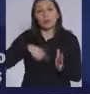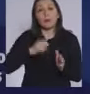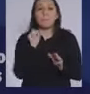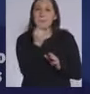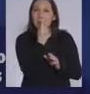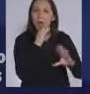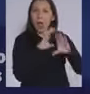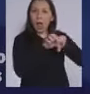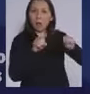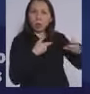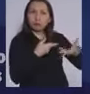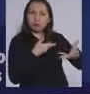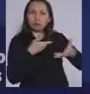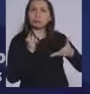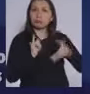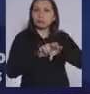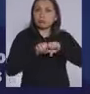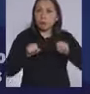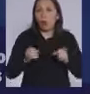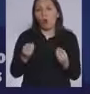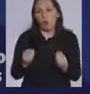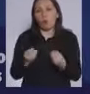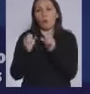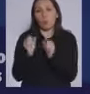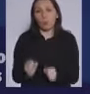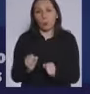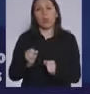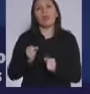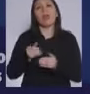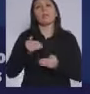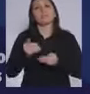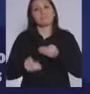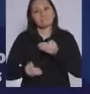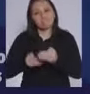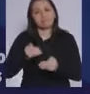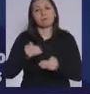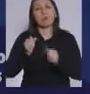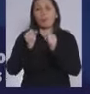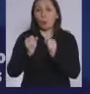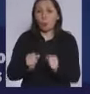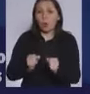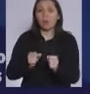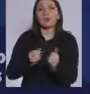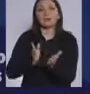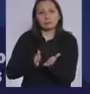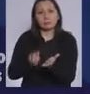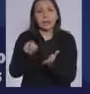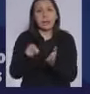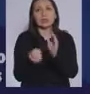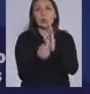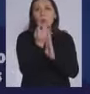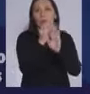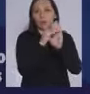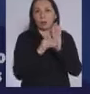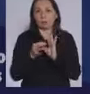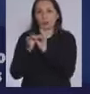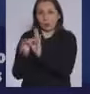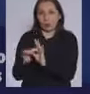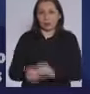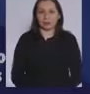acuerdo con ellos obviamente que se podrán avanzar se podrá avanzar en esas medidas muchas